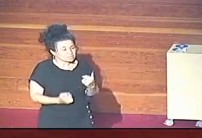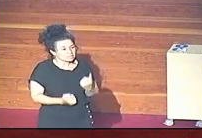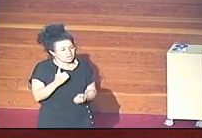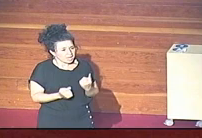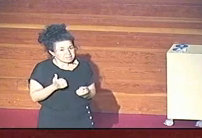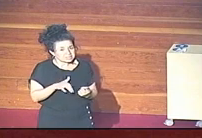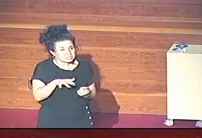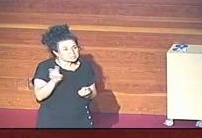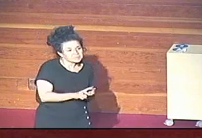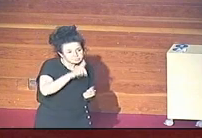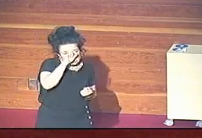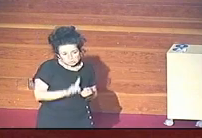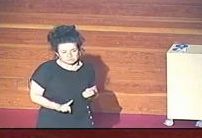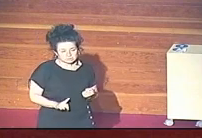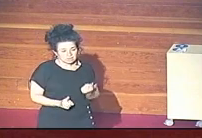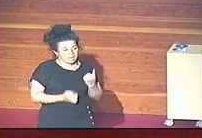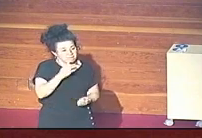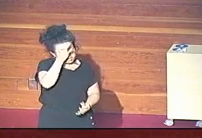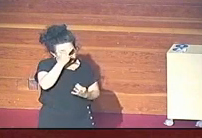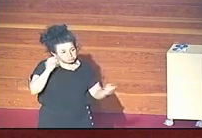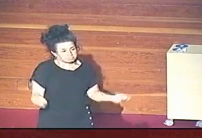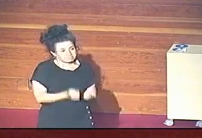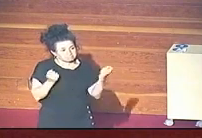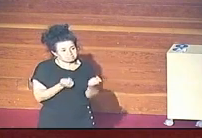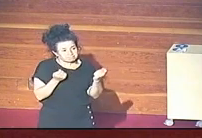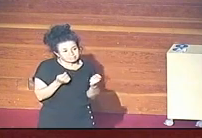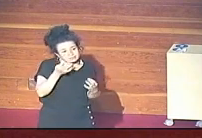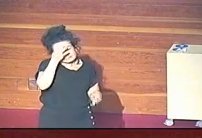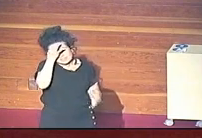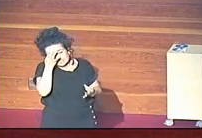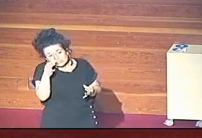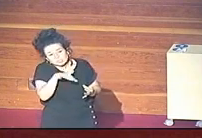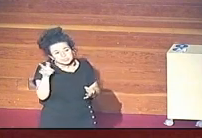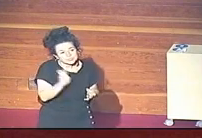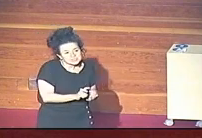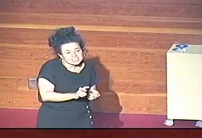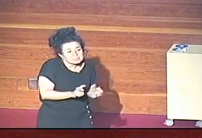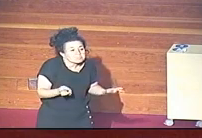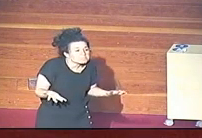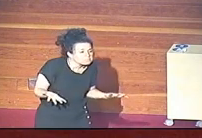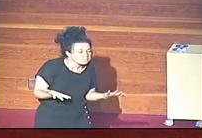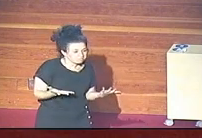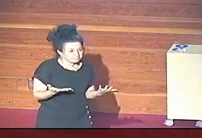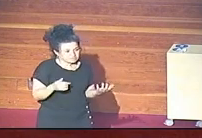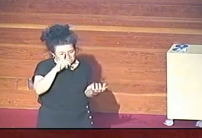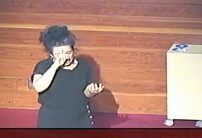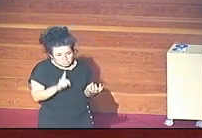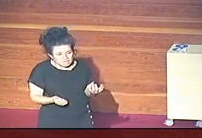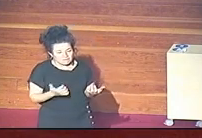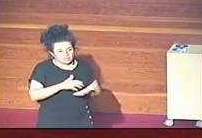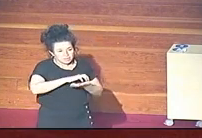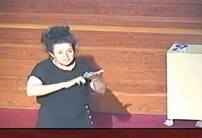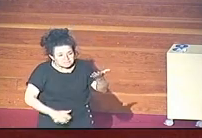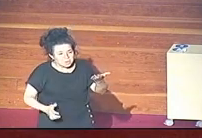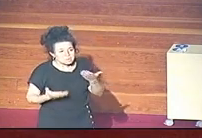la fuente hay veces que se publican datos y no se sabe de dónde se viene de dónde salen y ni qué informe o que el estudio